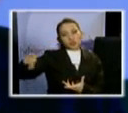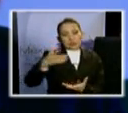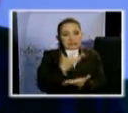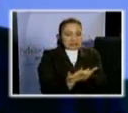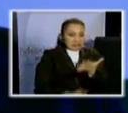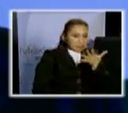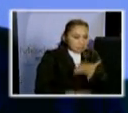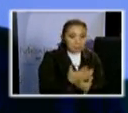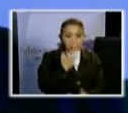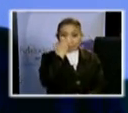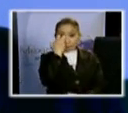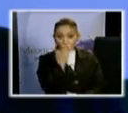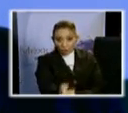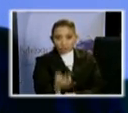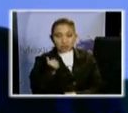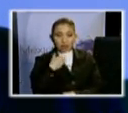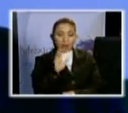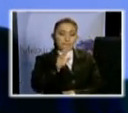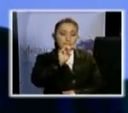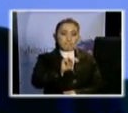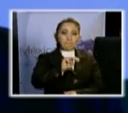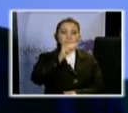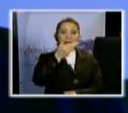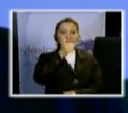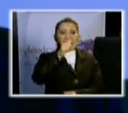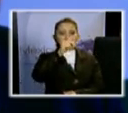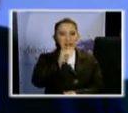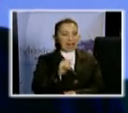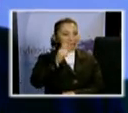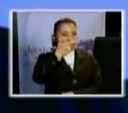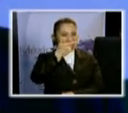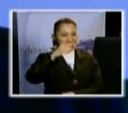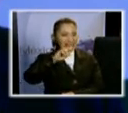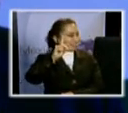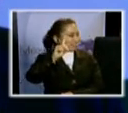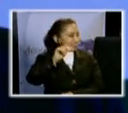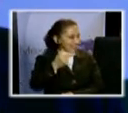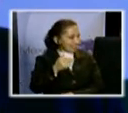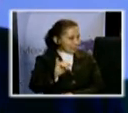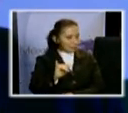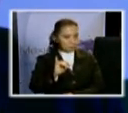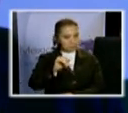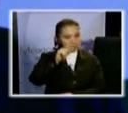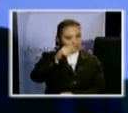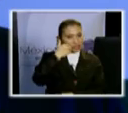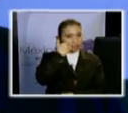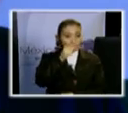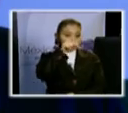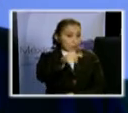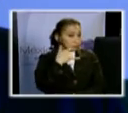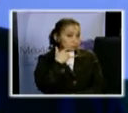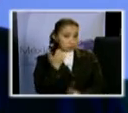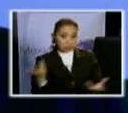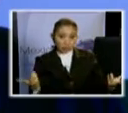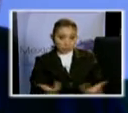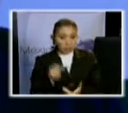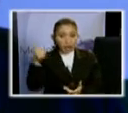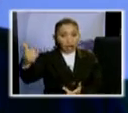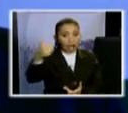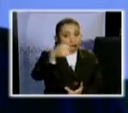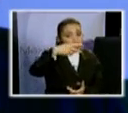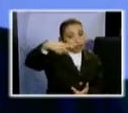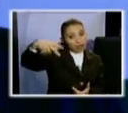poder. Por tanto, Mahatma Gandhi tiene toda la razón cuando él decía que hay que ser el cambio que uno quiere ver en el mundo. Cada uno